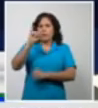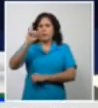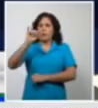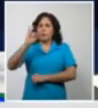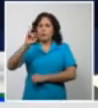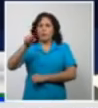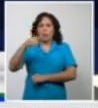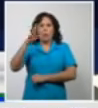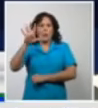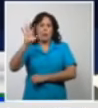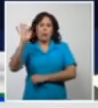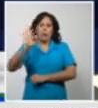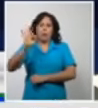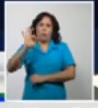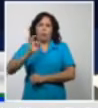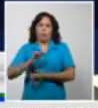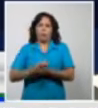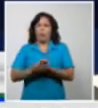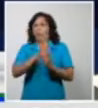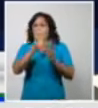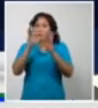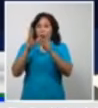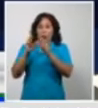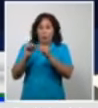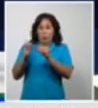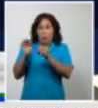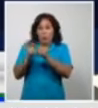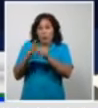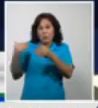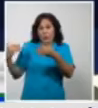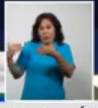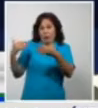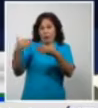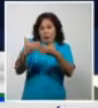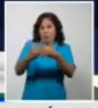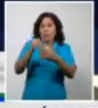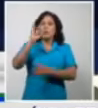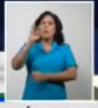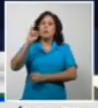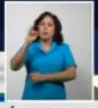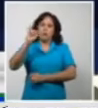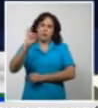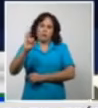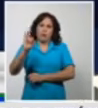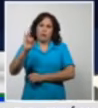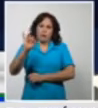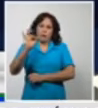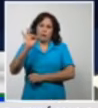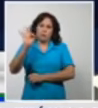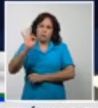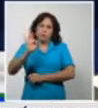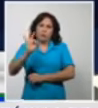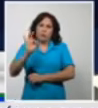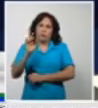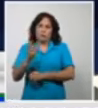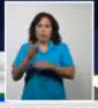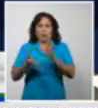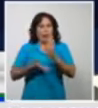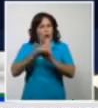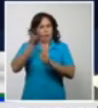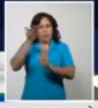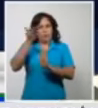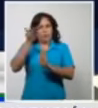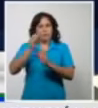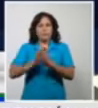67,5% de todos los casos que se han diagnosticado en nuestro país, ya han sido dados de alta,